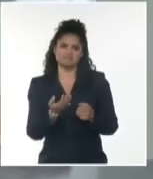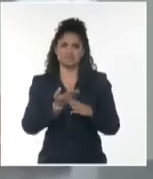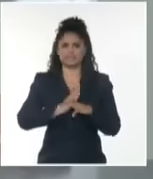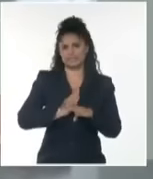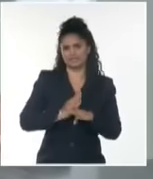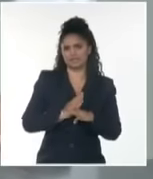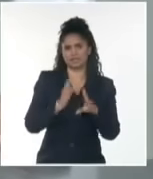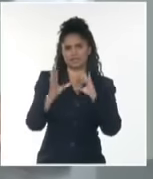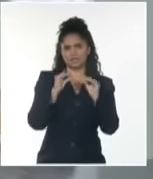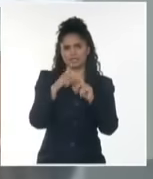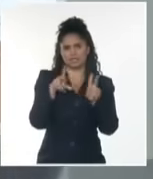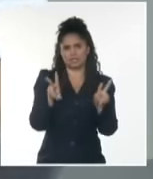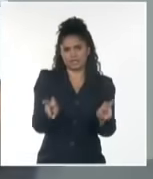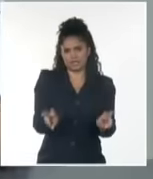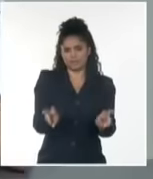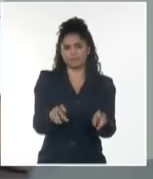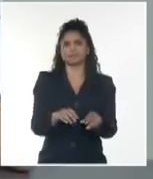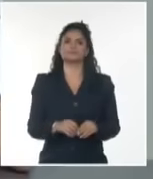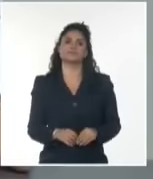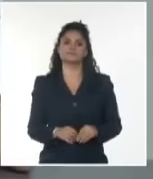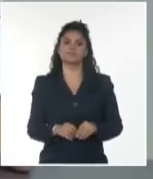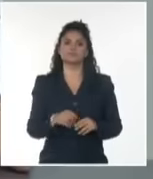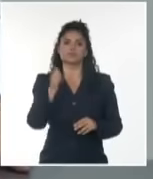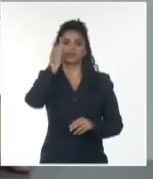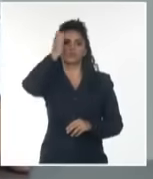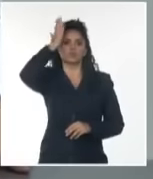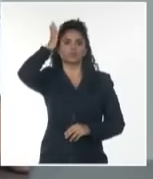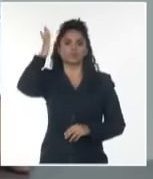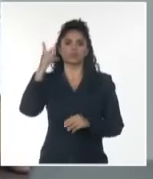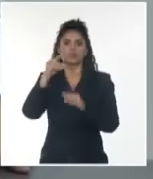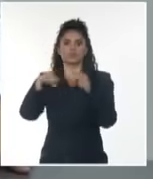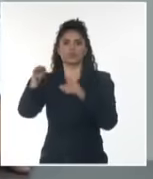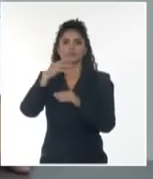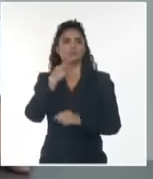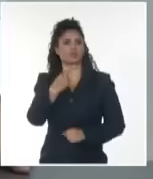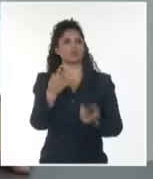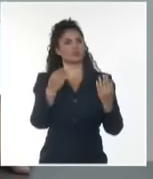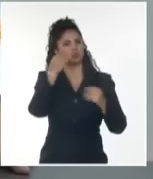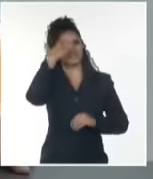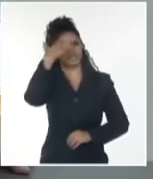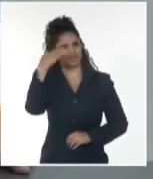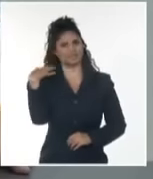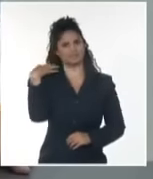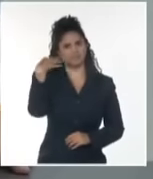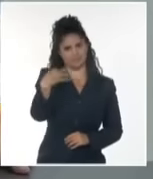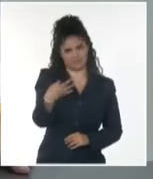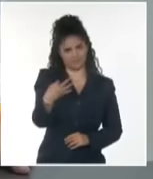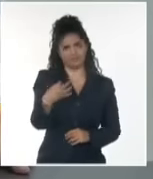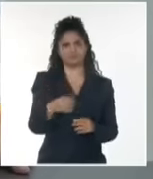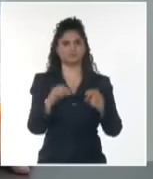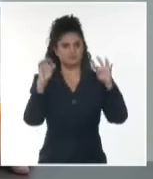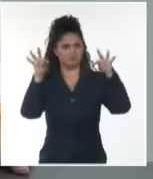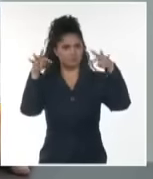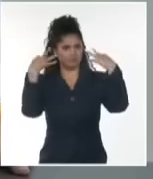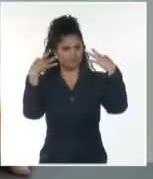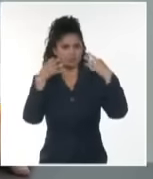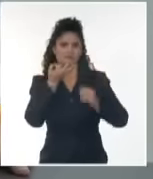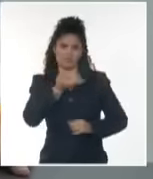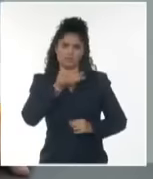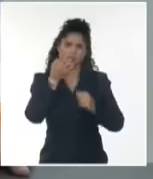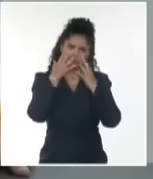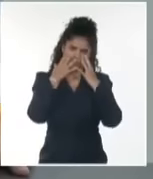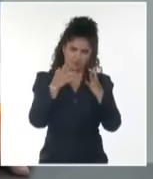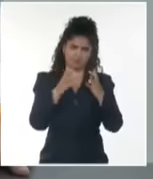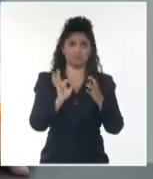a todos los televidentes que se mantienen comunicados. Y es como decía Abdiel, ¿no? Muy en detalle con la nota